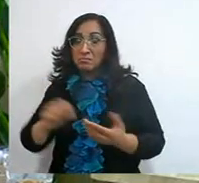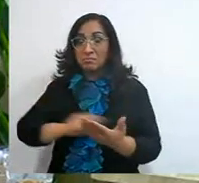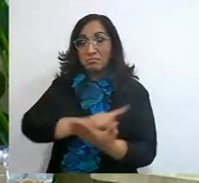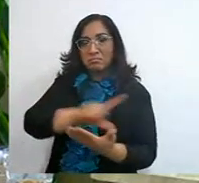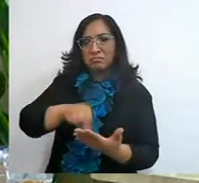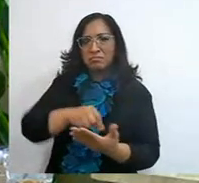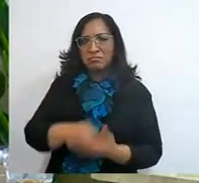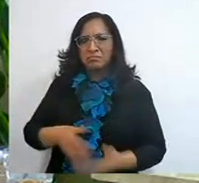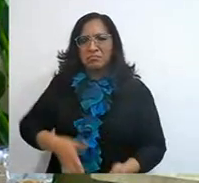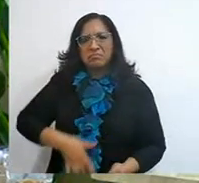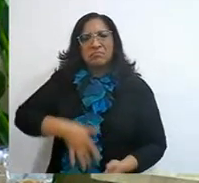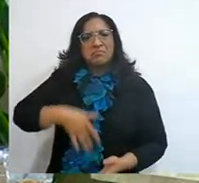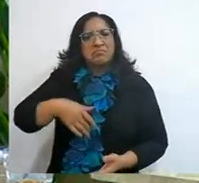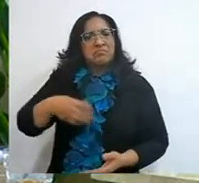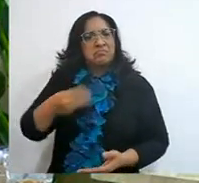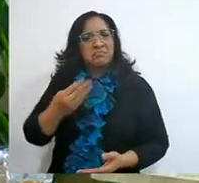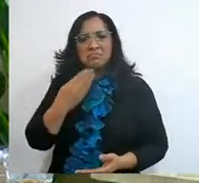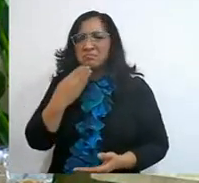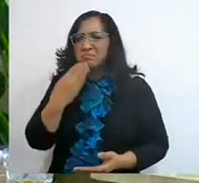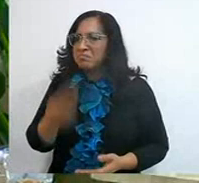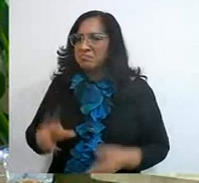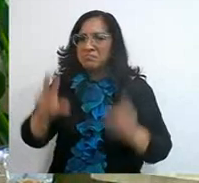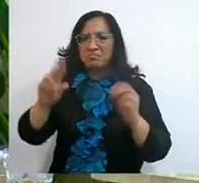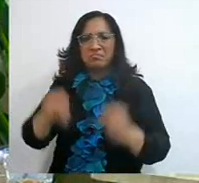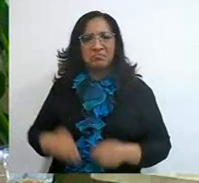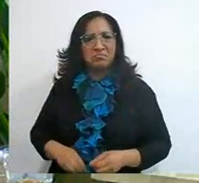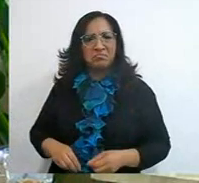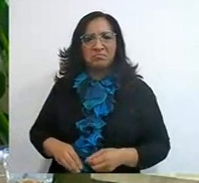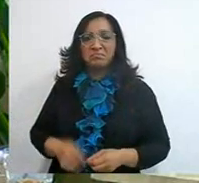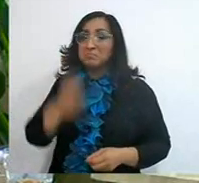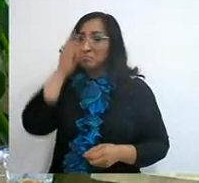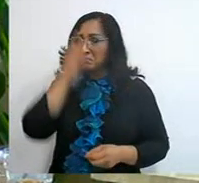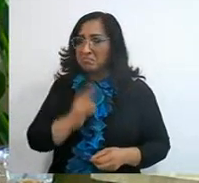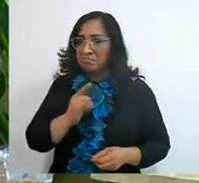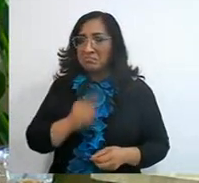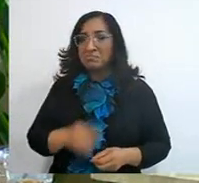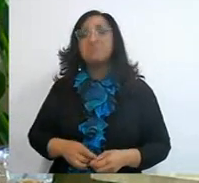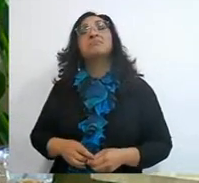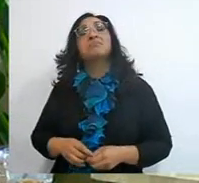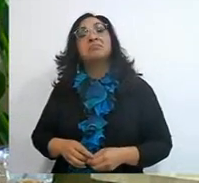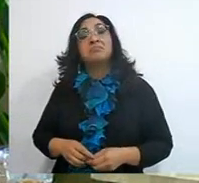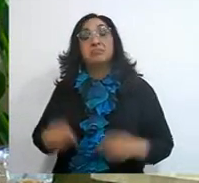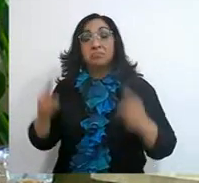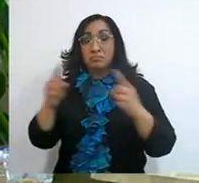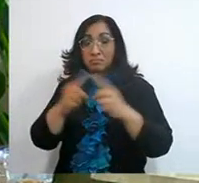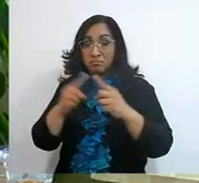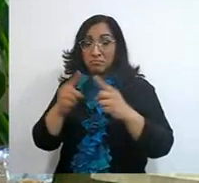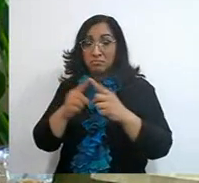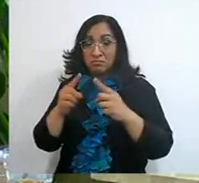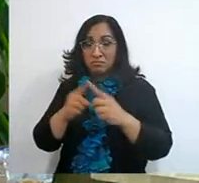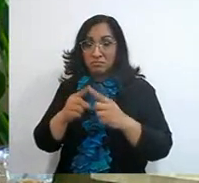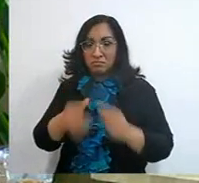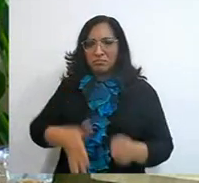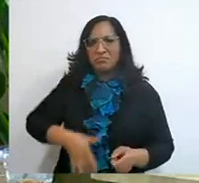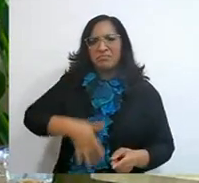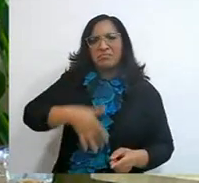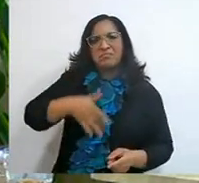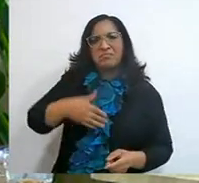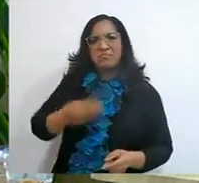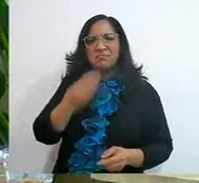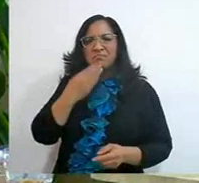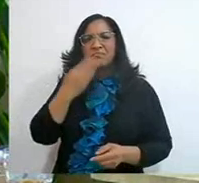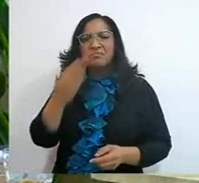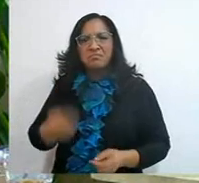lugar para sentirte cómodo. No es cierto. A mí, una iglesia que me hace sentir cómoda,